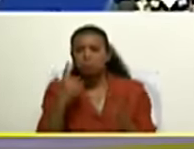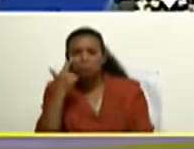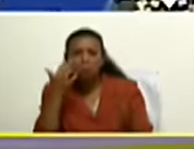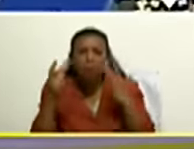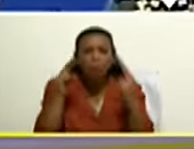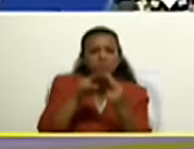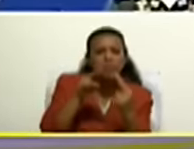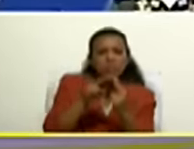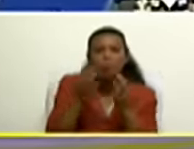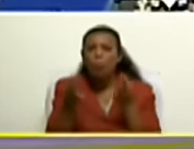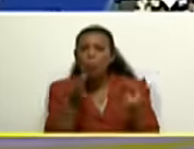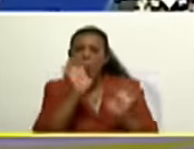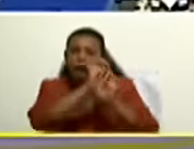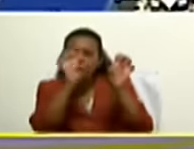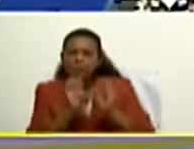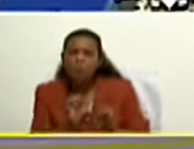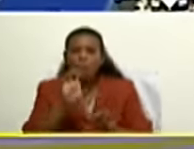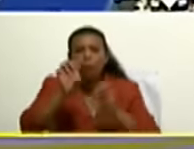familiarizándose con la máquina.